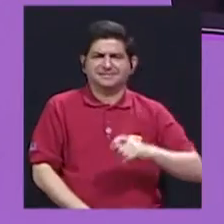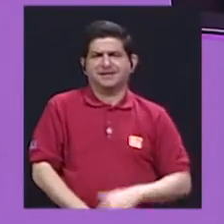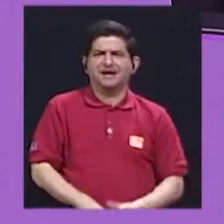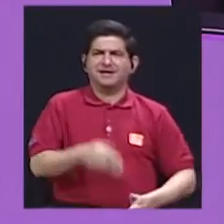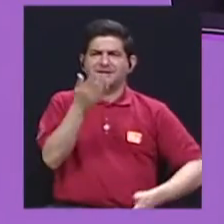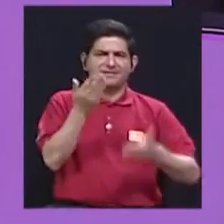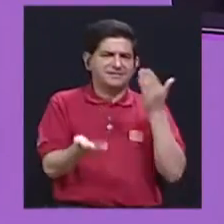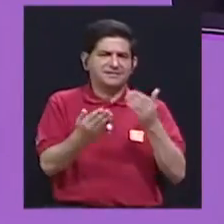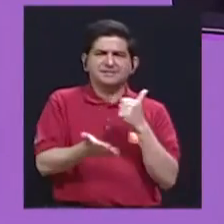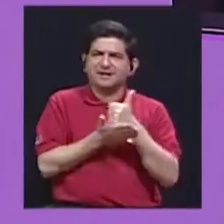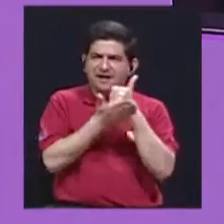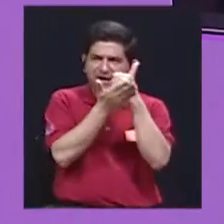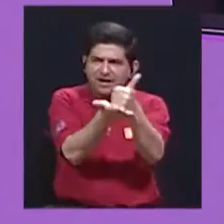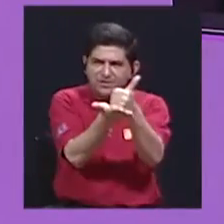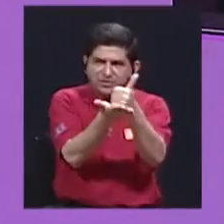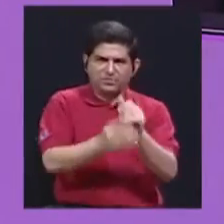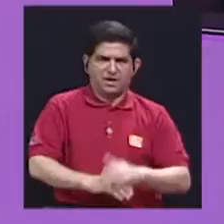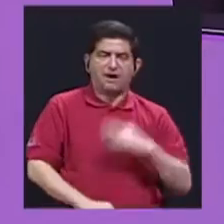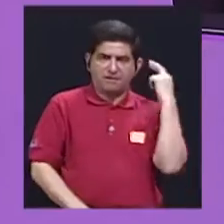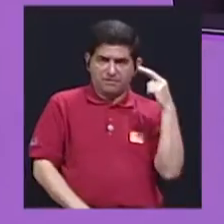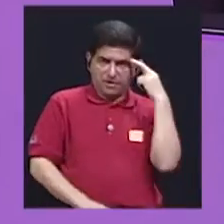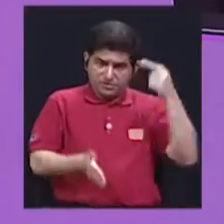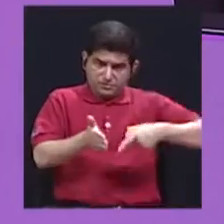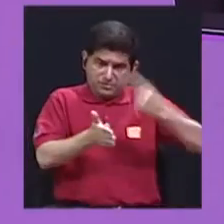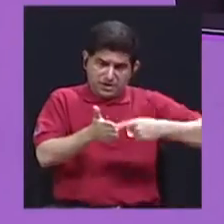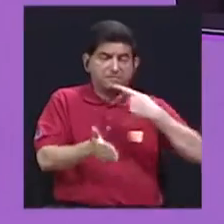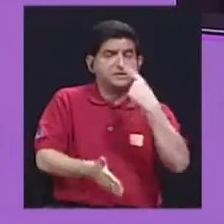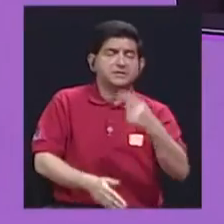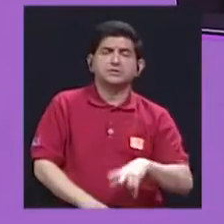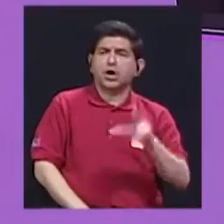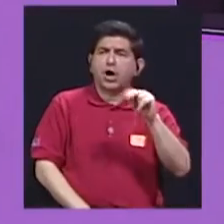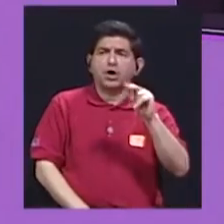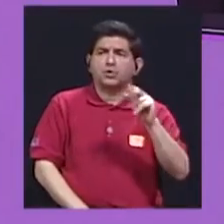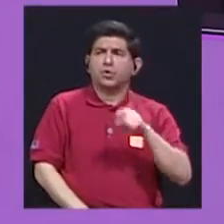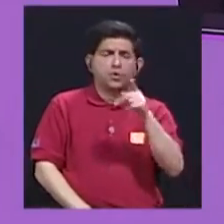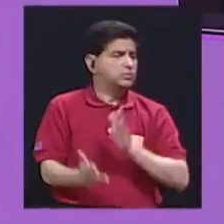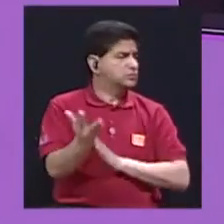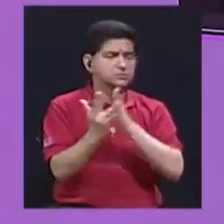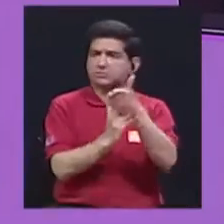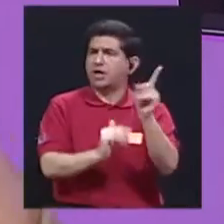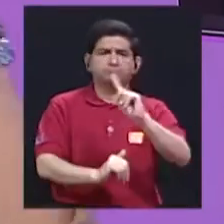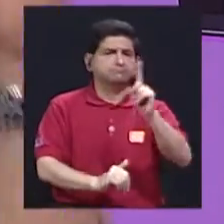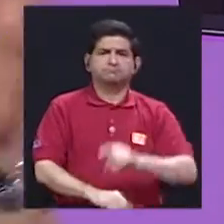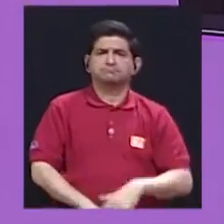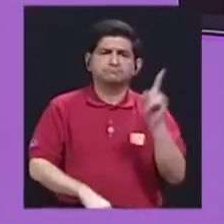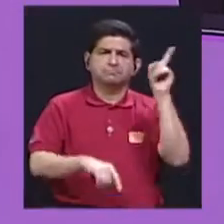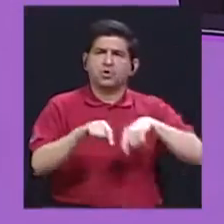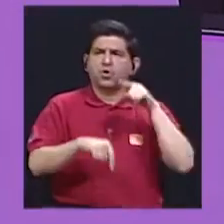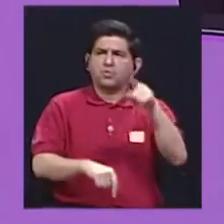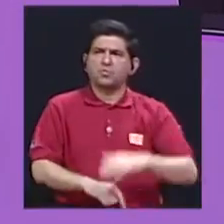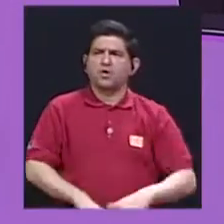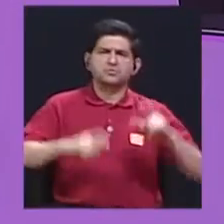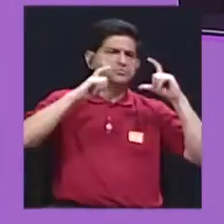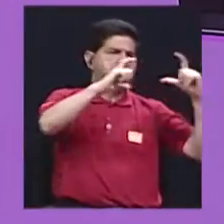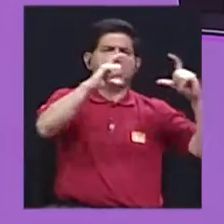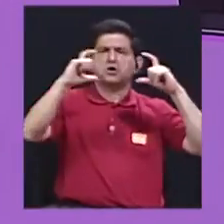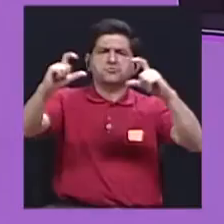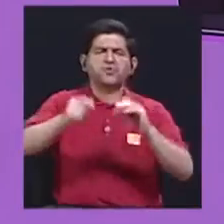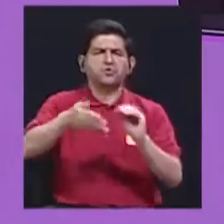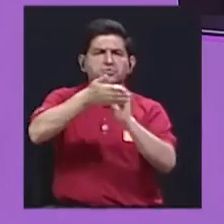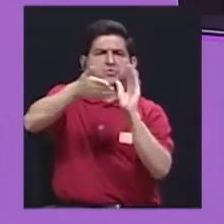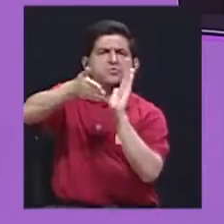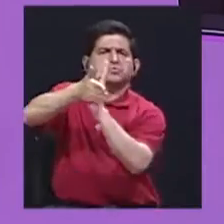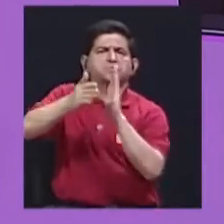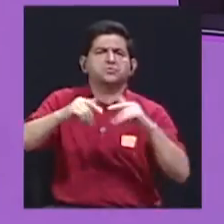una ayuda porque hay veces que te dicen no mira no puedes entrar no puedes estar pegando rótulos en las paredes y